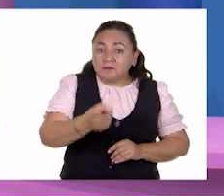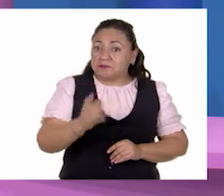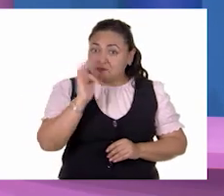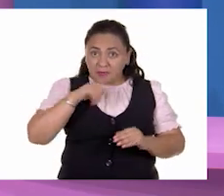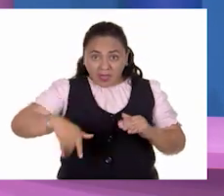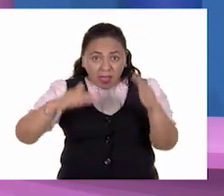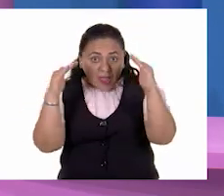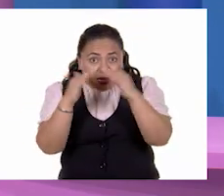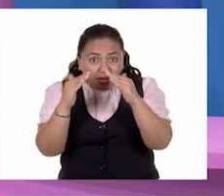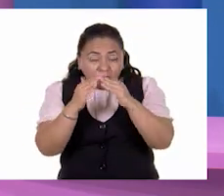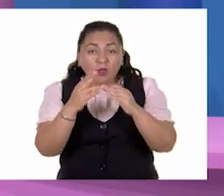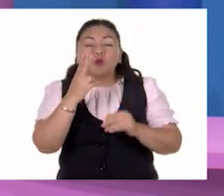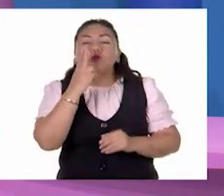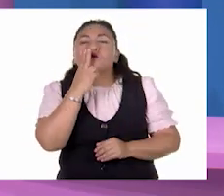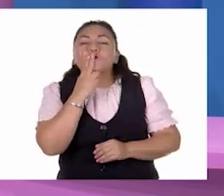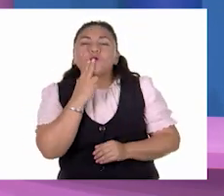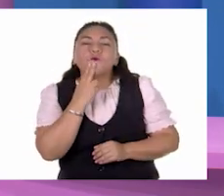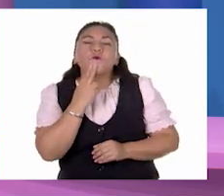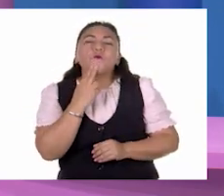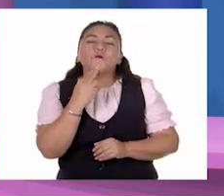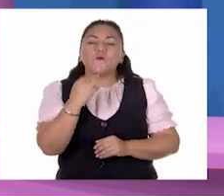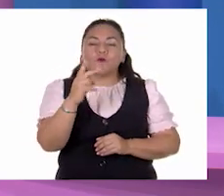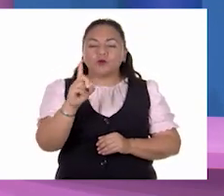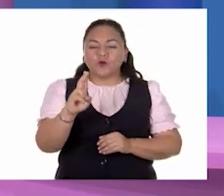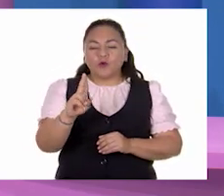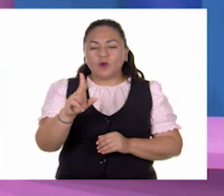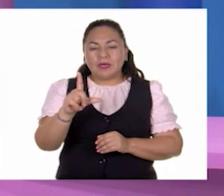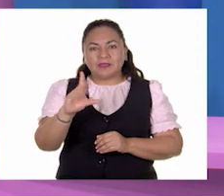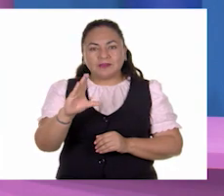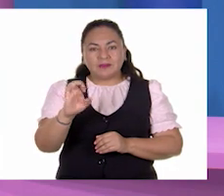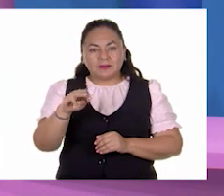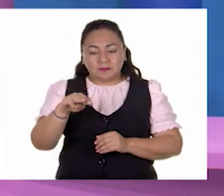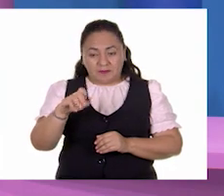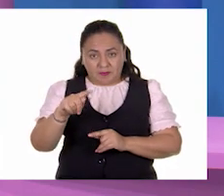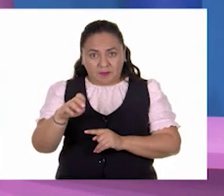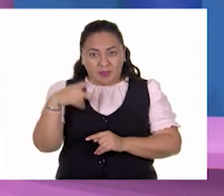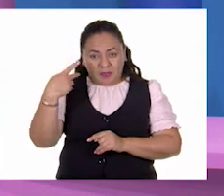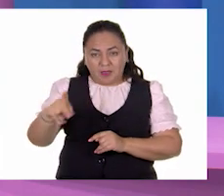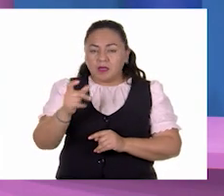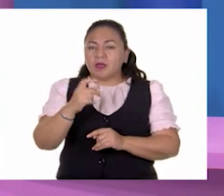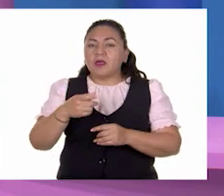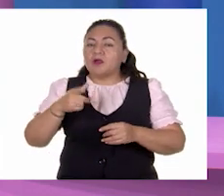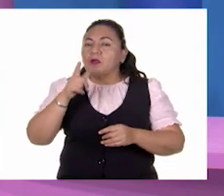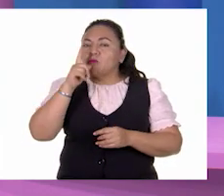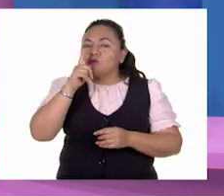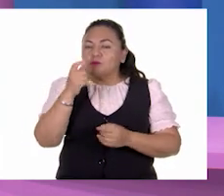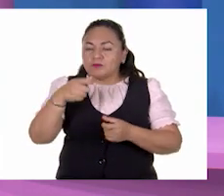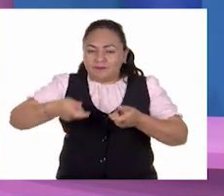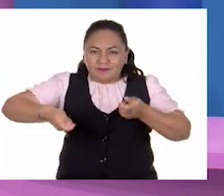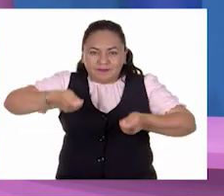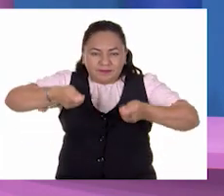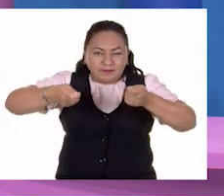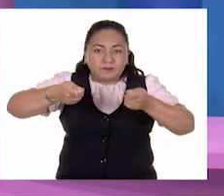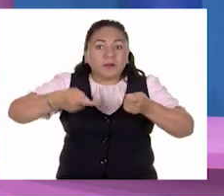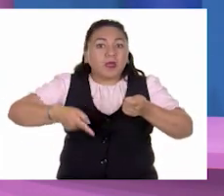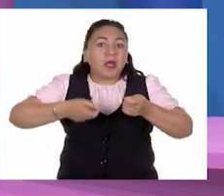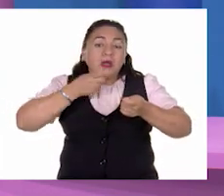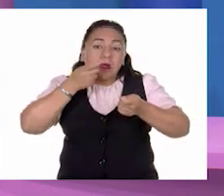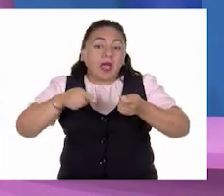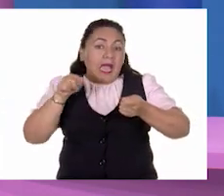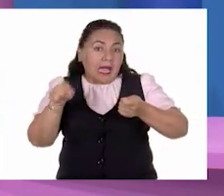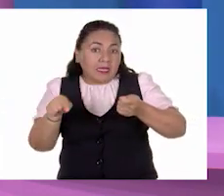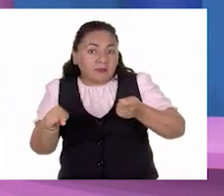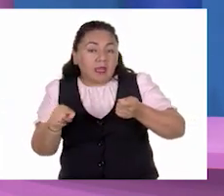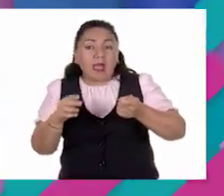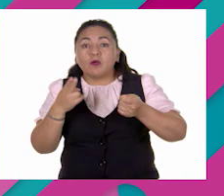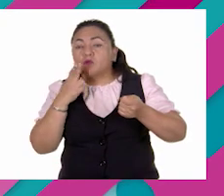la palabra dulcemente se refiere a las lámparas, el poema diría, las lámparas son o